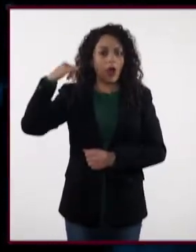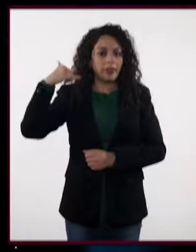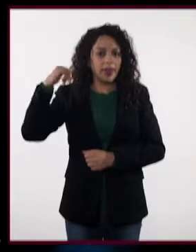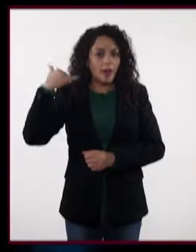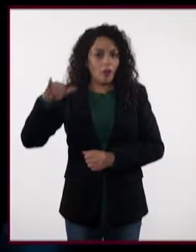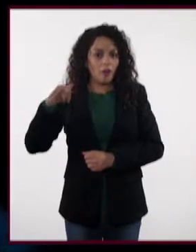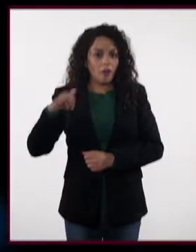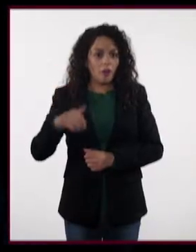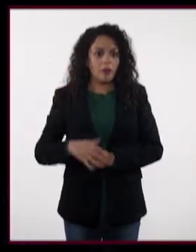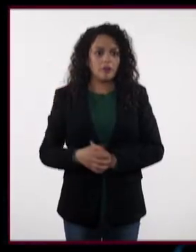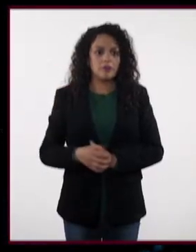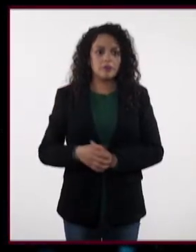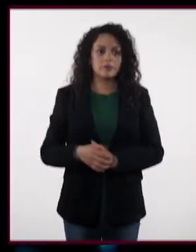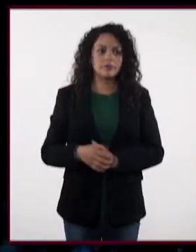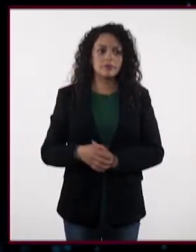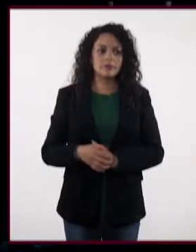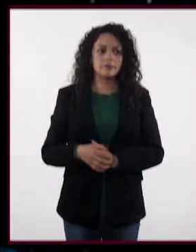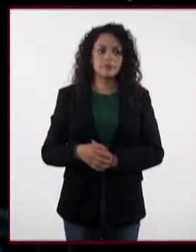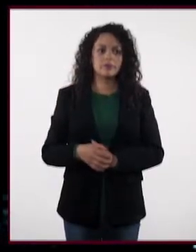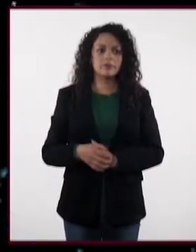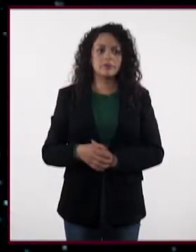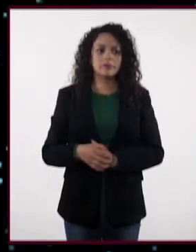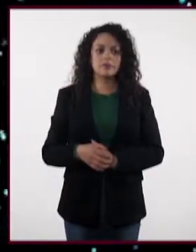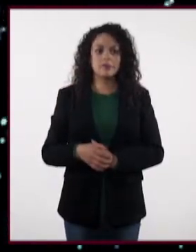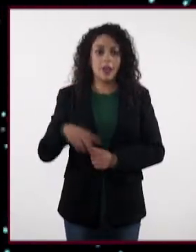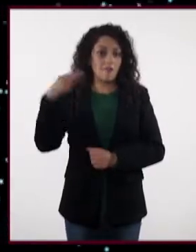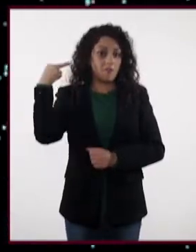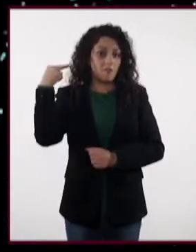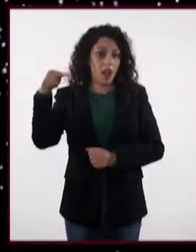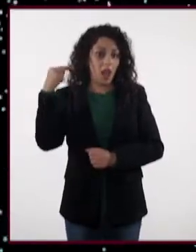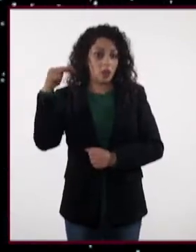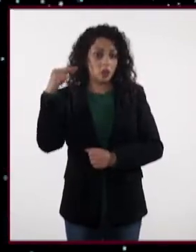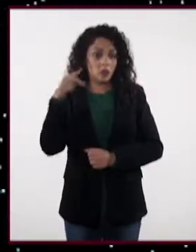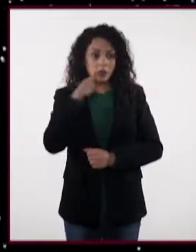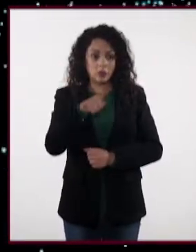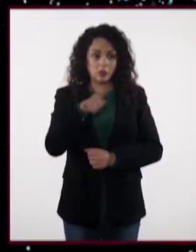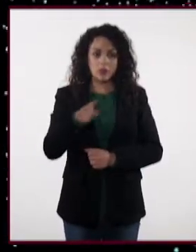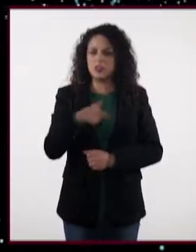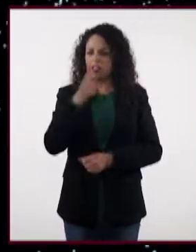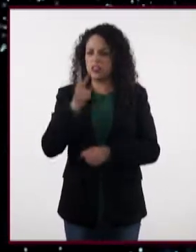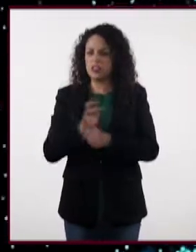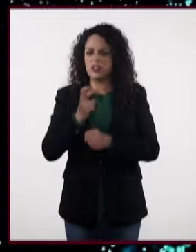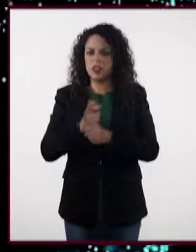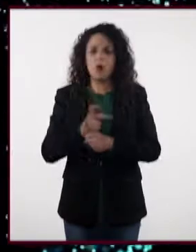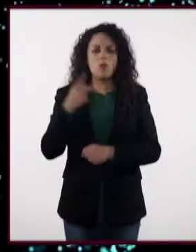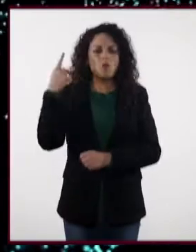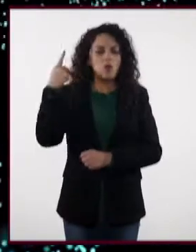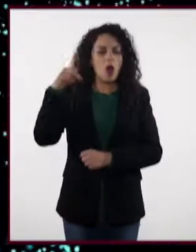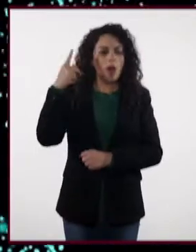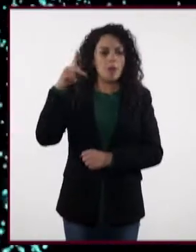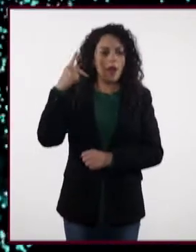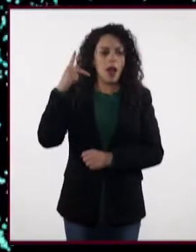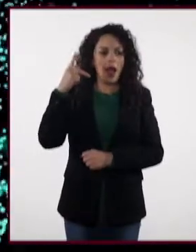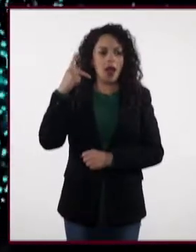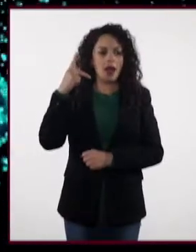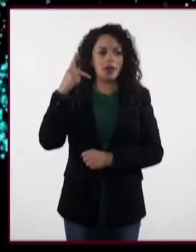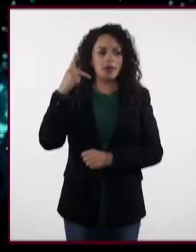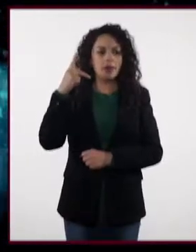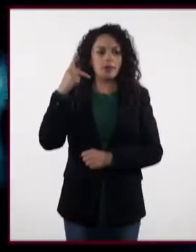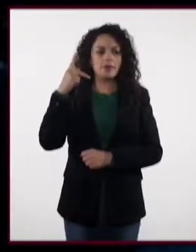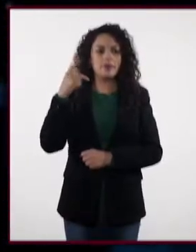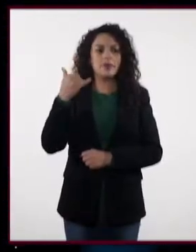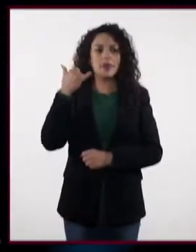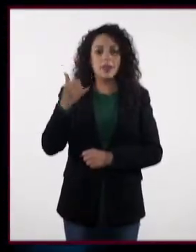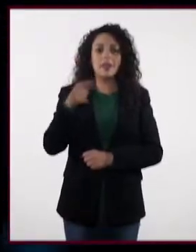yucatecos? Son yucatecos. El primero es Veracruz, el segundo es Puebla y son los